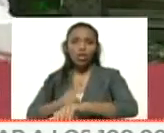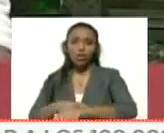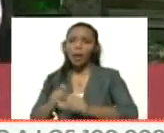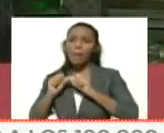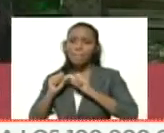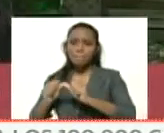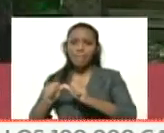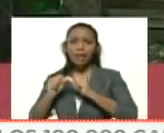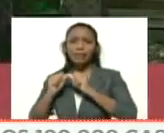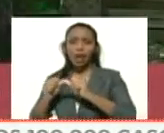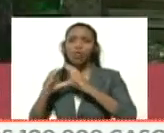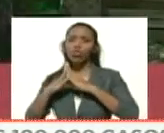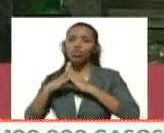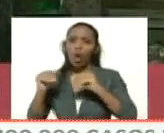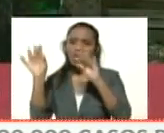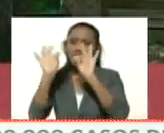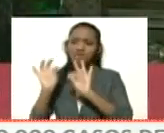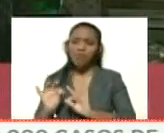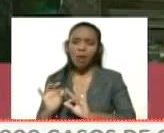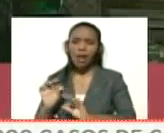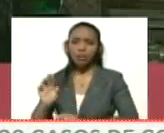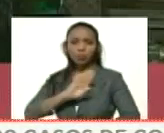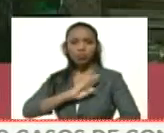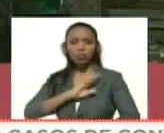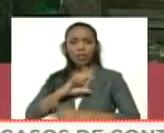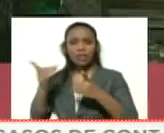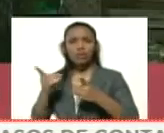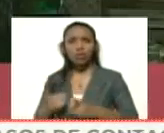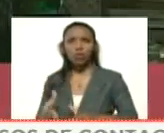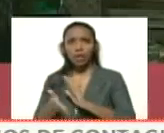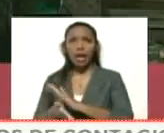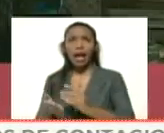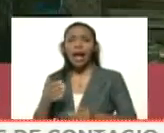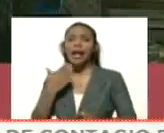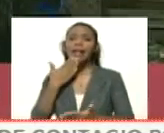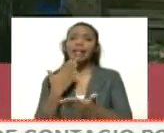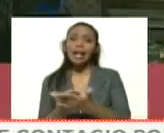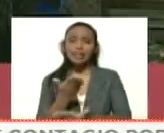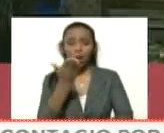mantener todas las medidas que se han tomado. Esto es gracias a usted.